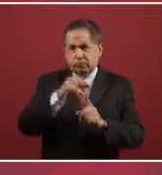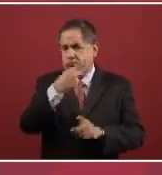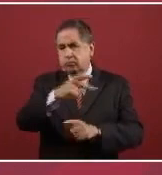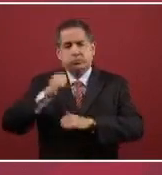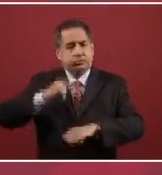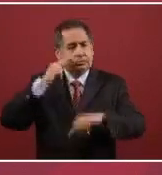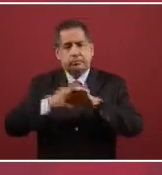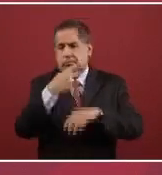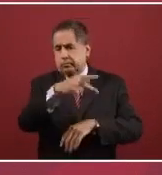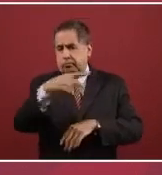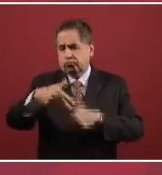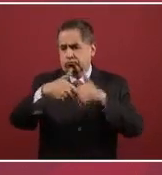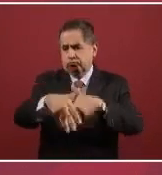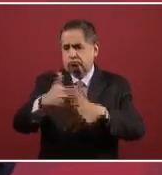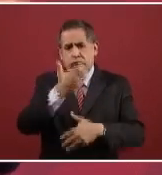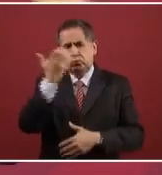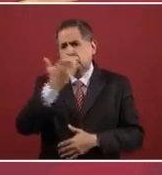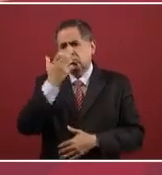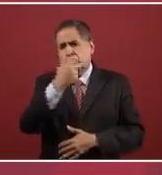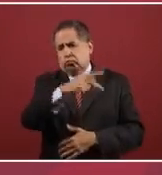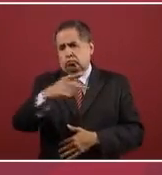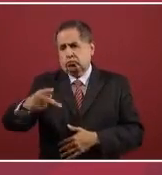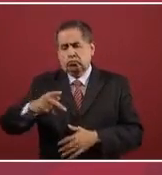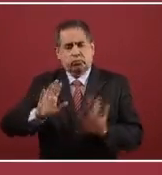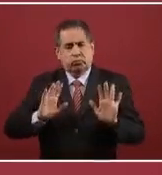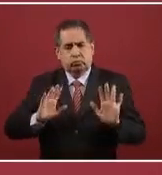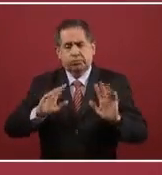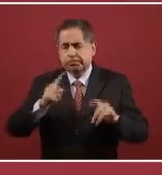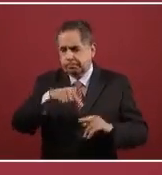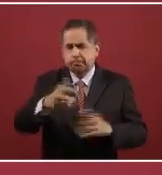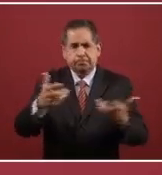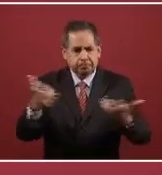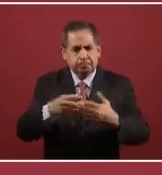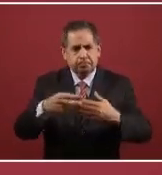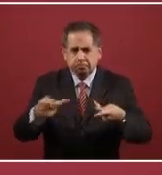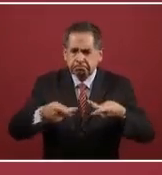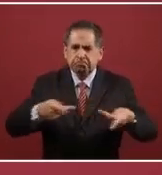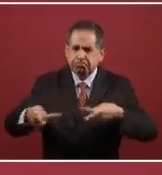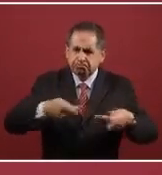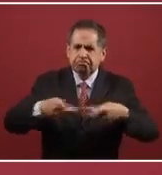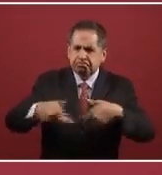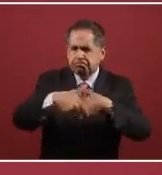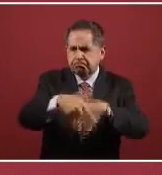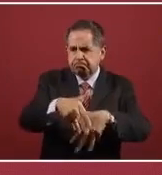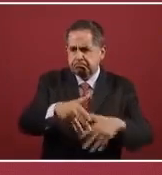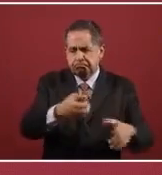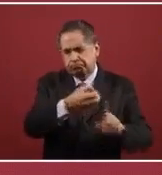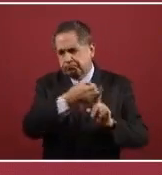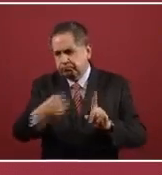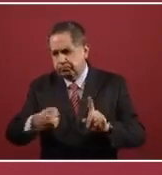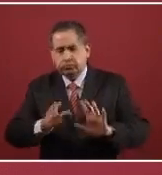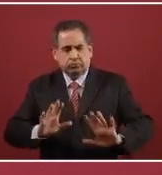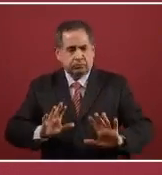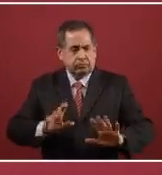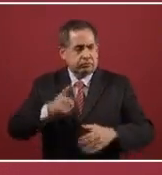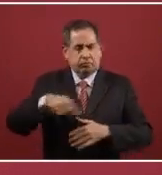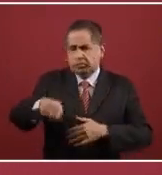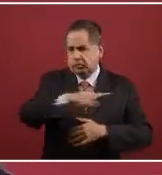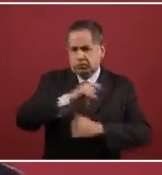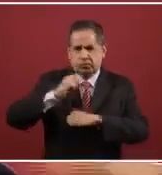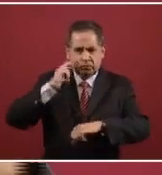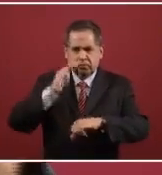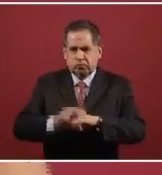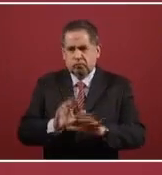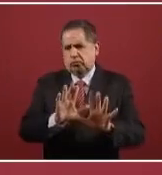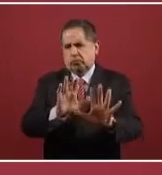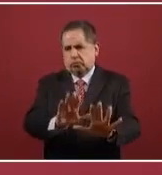como es tradicional. Ellos son quienes están haciendo este planteamiento, ellos son los encargados de